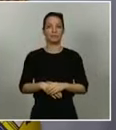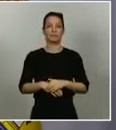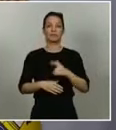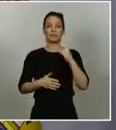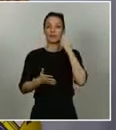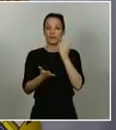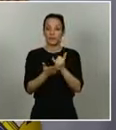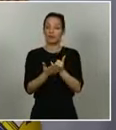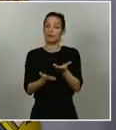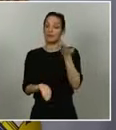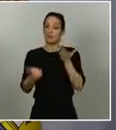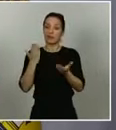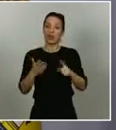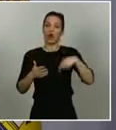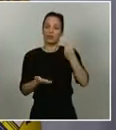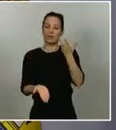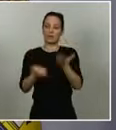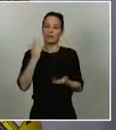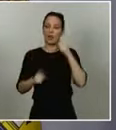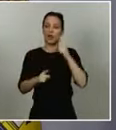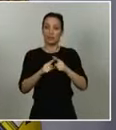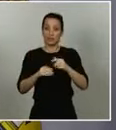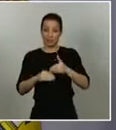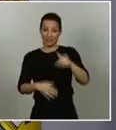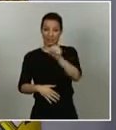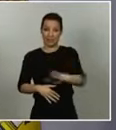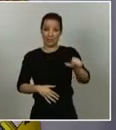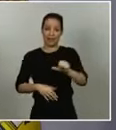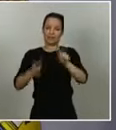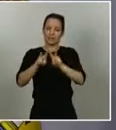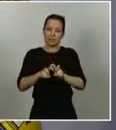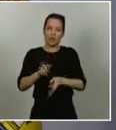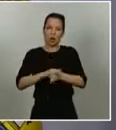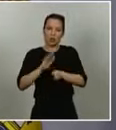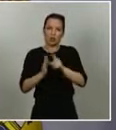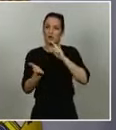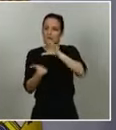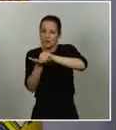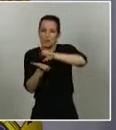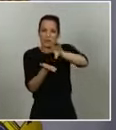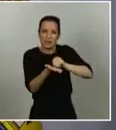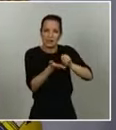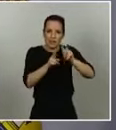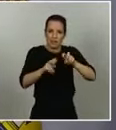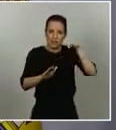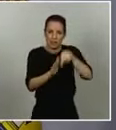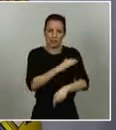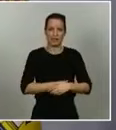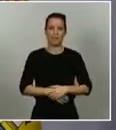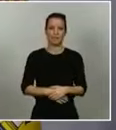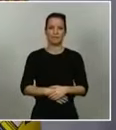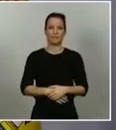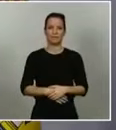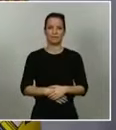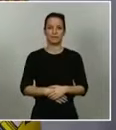y muestras para tomar durante las próximas semanas. En cada visita, los participantes responderán a un